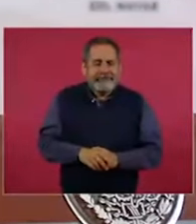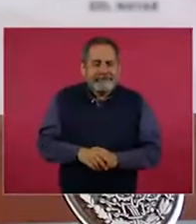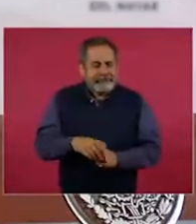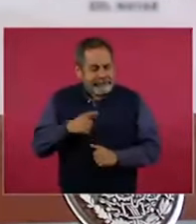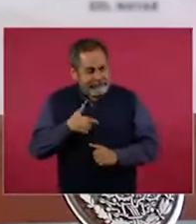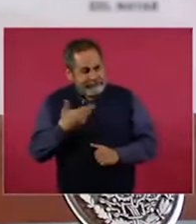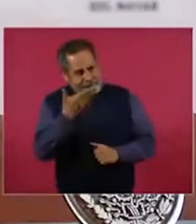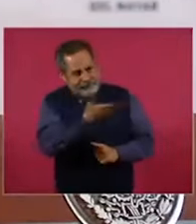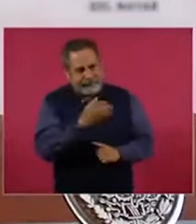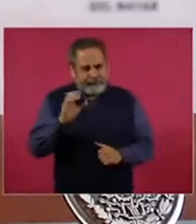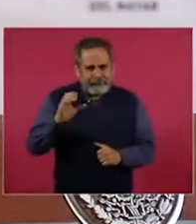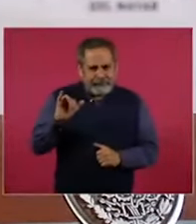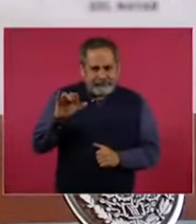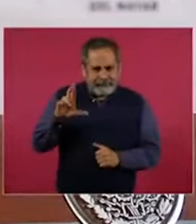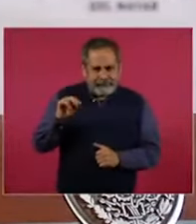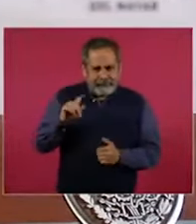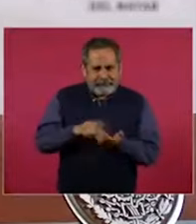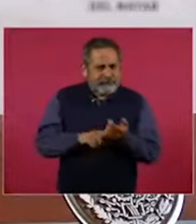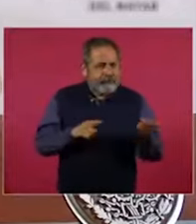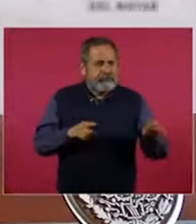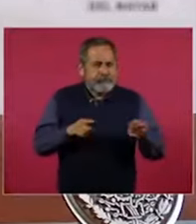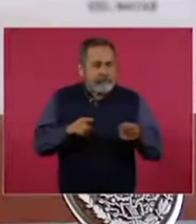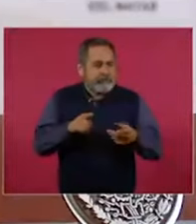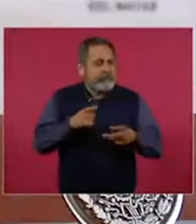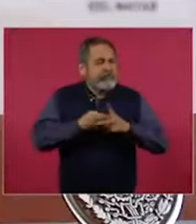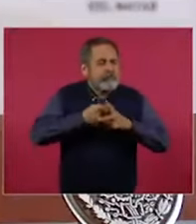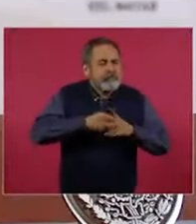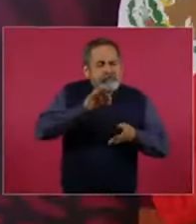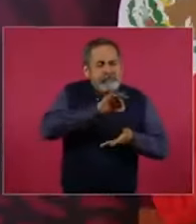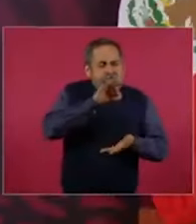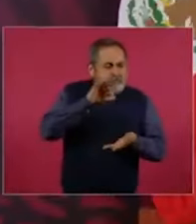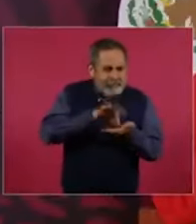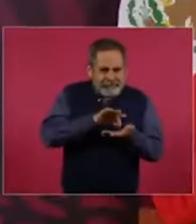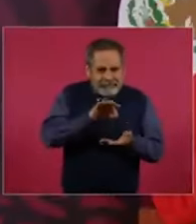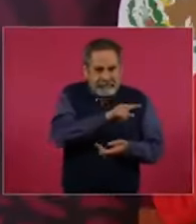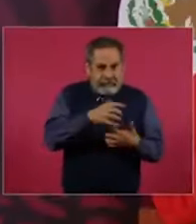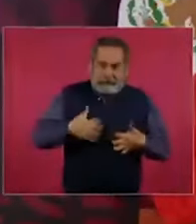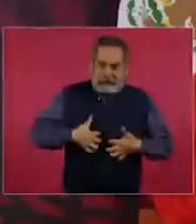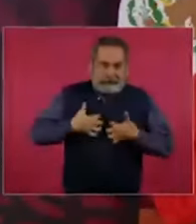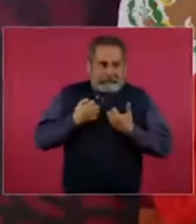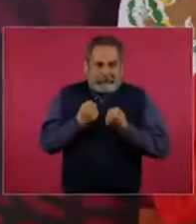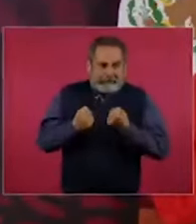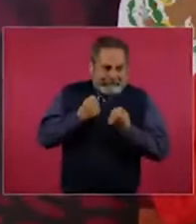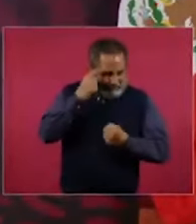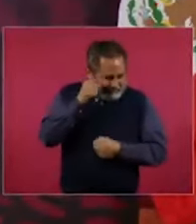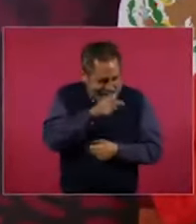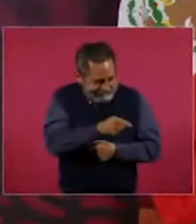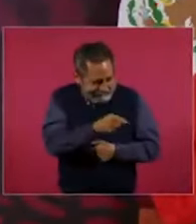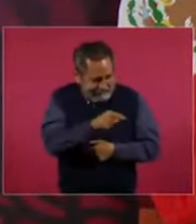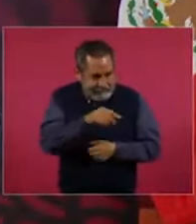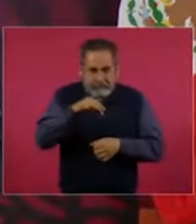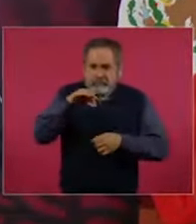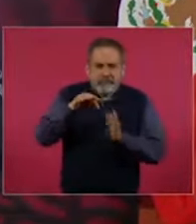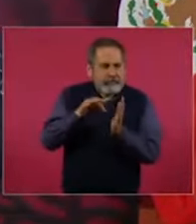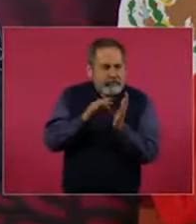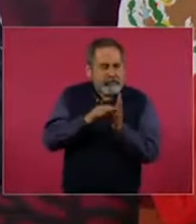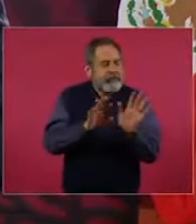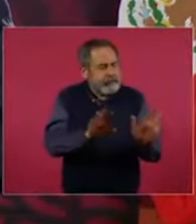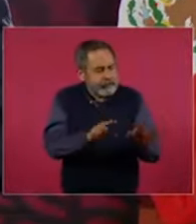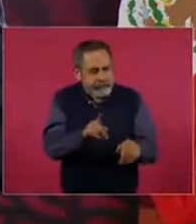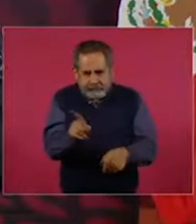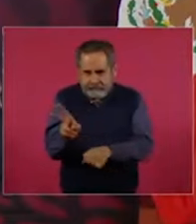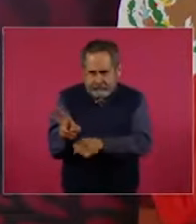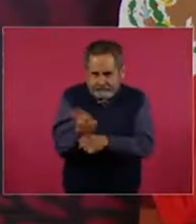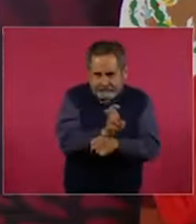cayeron que se derrumbaron que se vinieron abajo con la sección Quiénes quienen las mentiras es esta una de ellas esta que